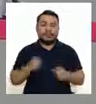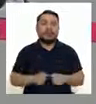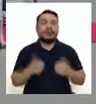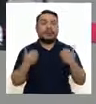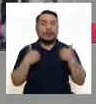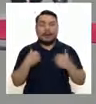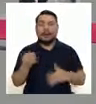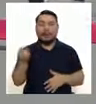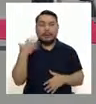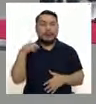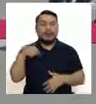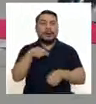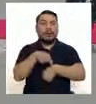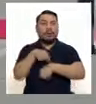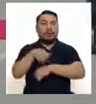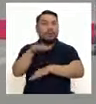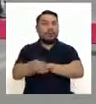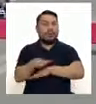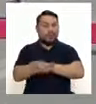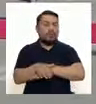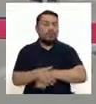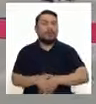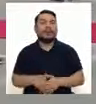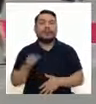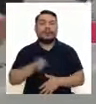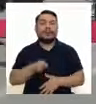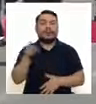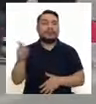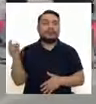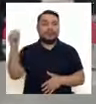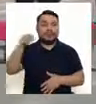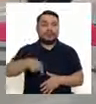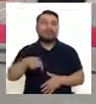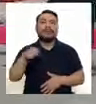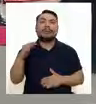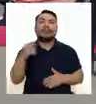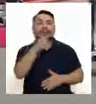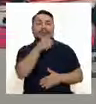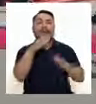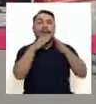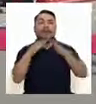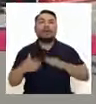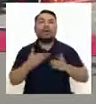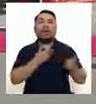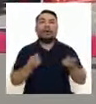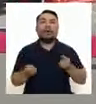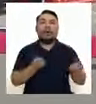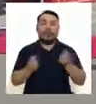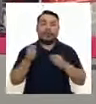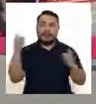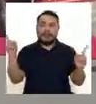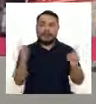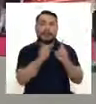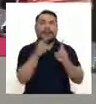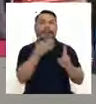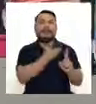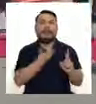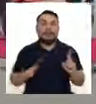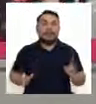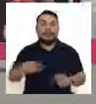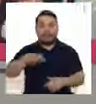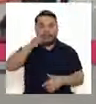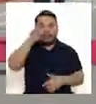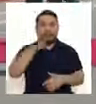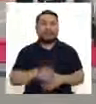tenemos conocimiento que en horas de la tarde, reiteramos, va a llegar a Palacio de Gobierno para ser recibido por la presidenta